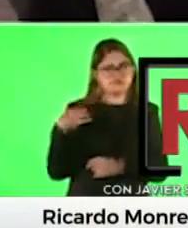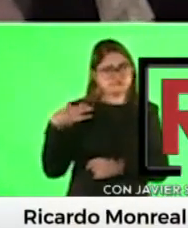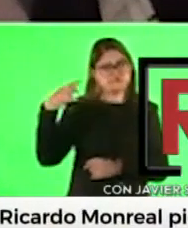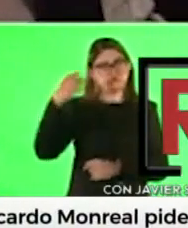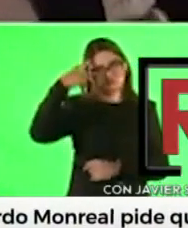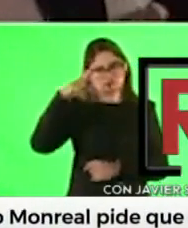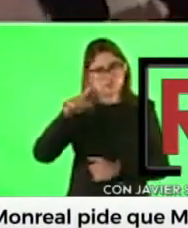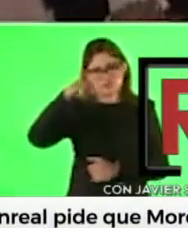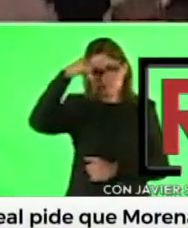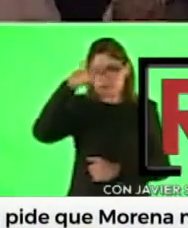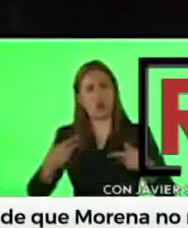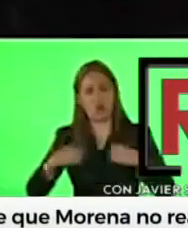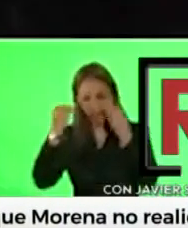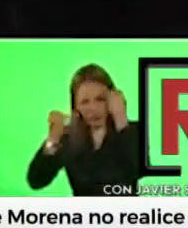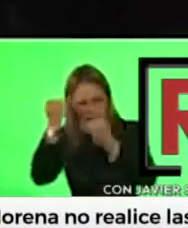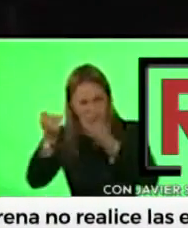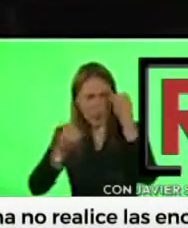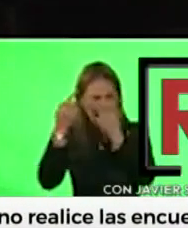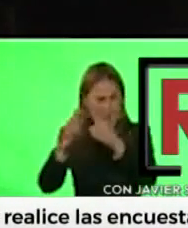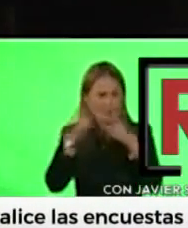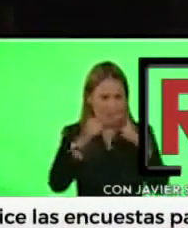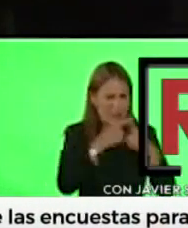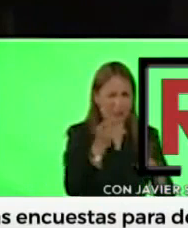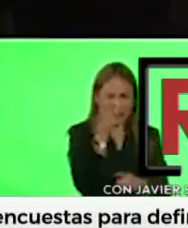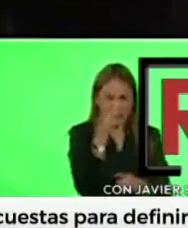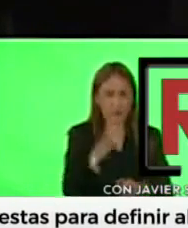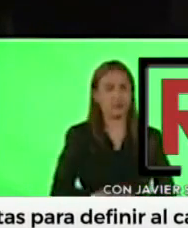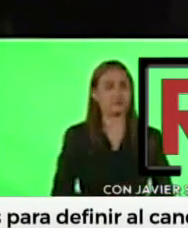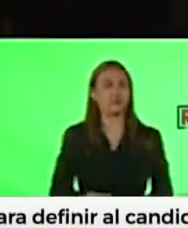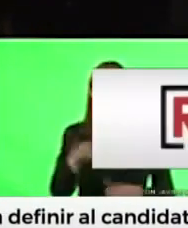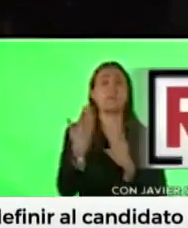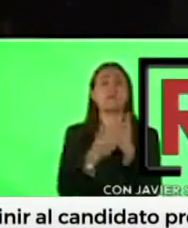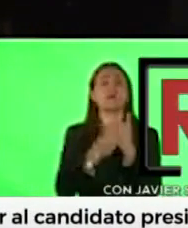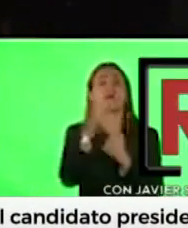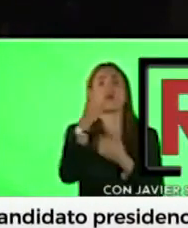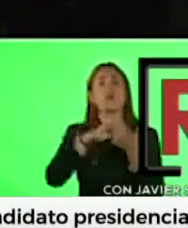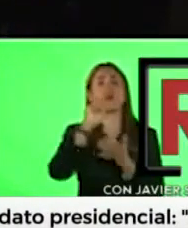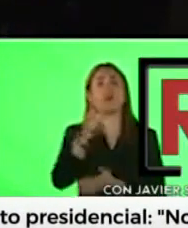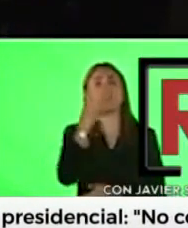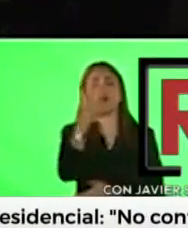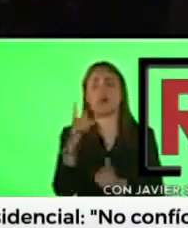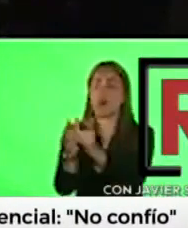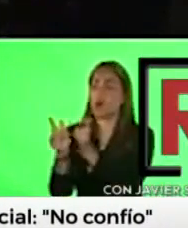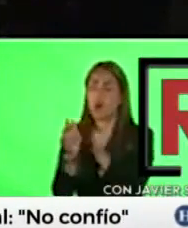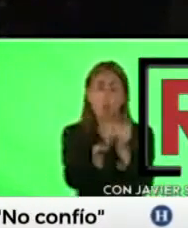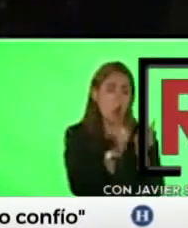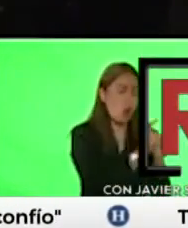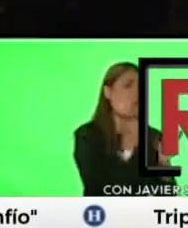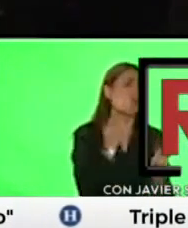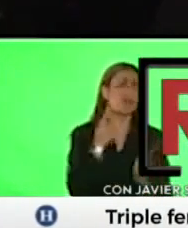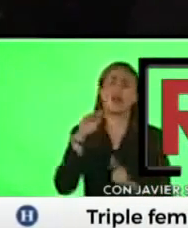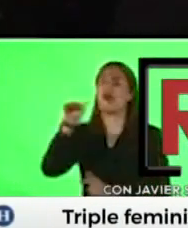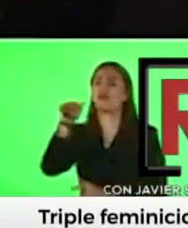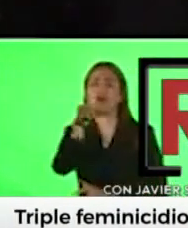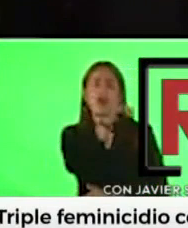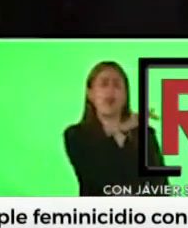y el reportero señalaban, integrado de gente que viene de ideologías muy distintas, de trayectorias, incluso me atrevo a decir muy